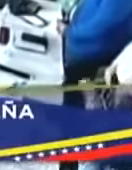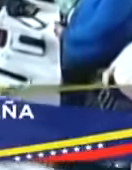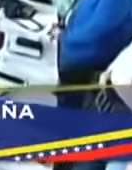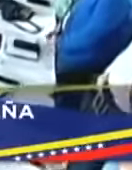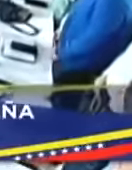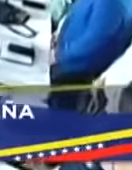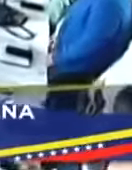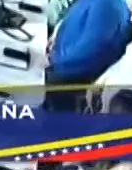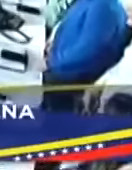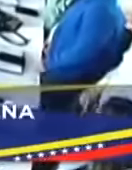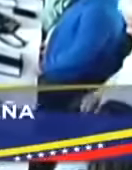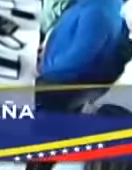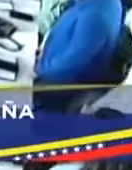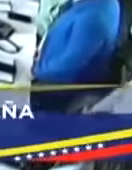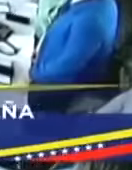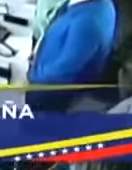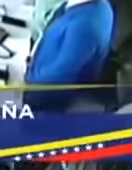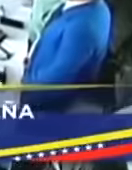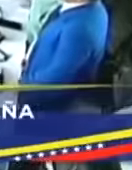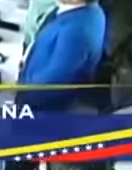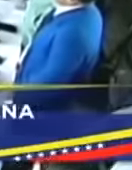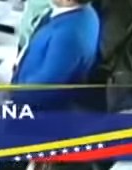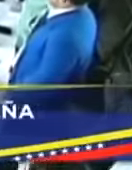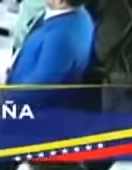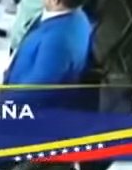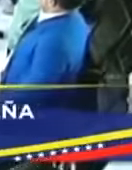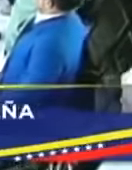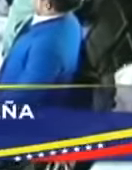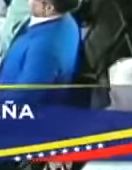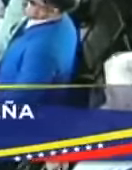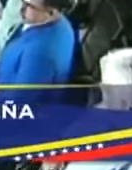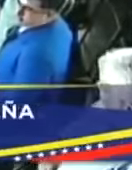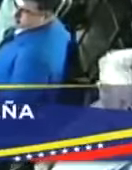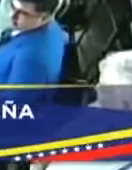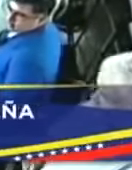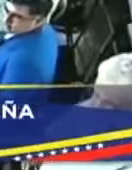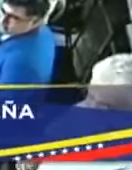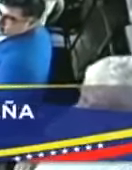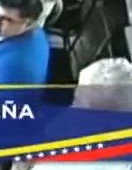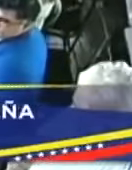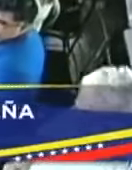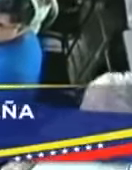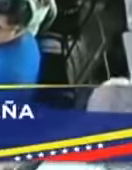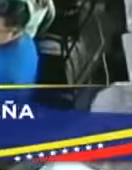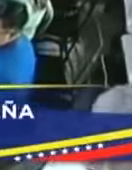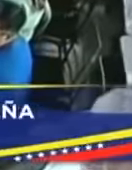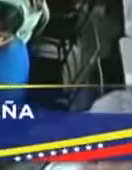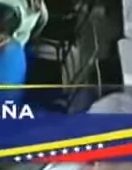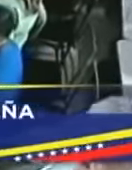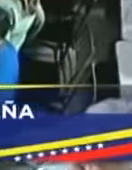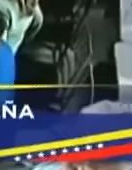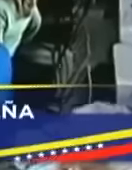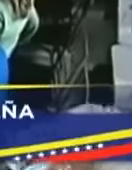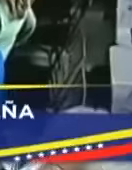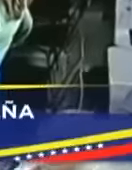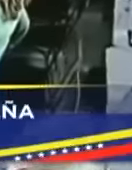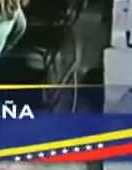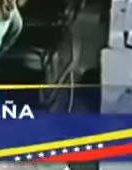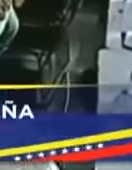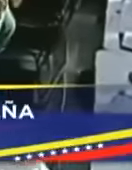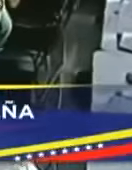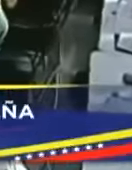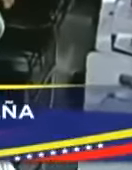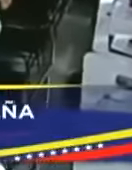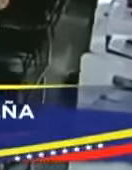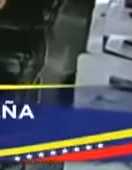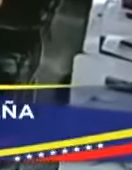estructura diversificada en todo el territorio nacional. Hay lugares donde el partido tiene presencia activa, decía